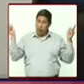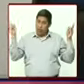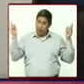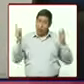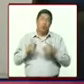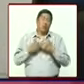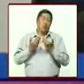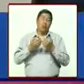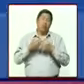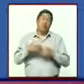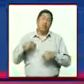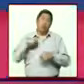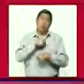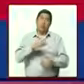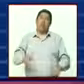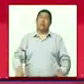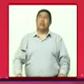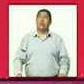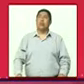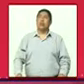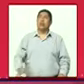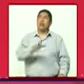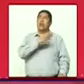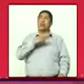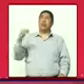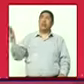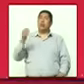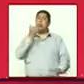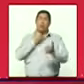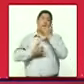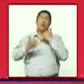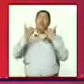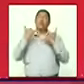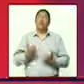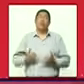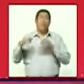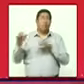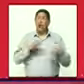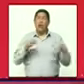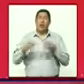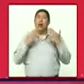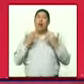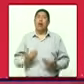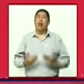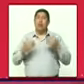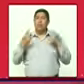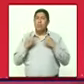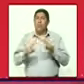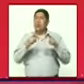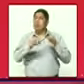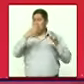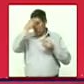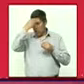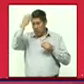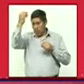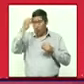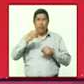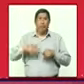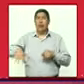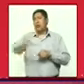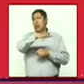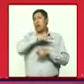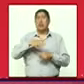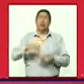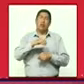pronunciamiento como órgano electoral. Y, por supuesto, lo que ha pasado hoy está generando en este momento diversas repercusiones entre